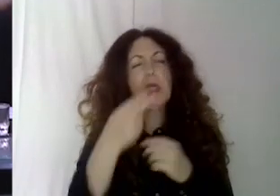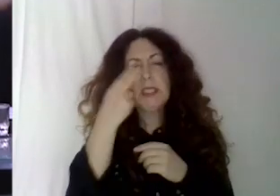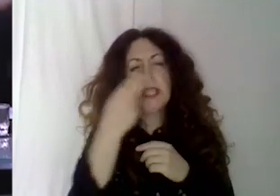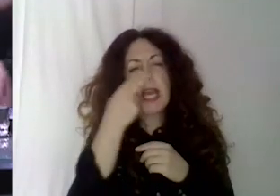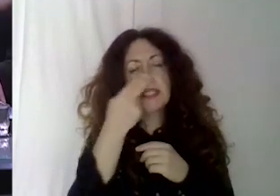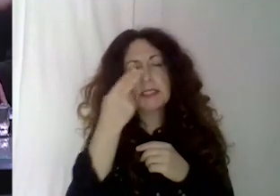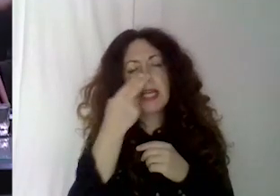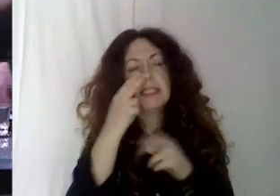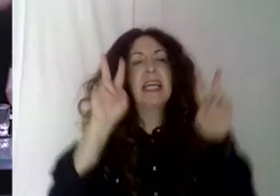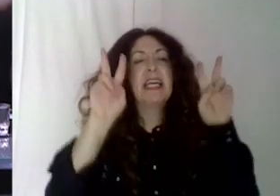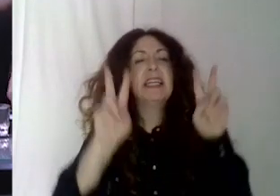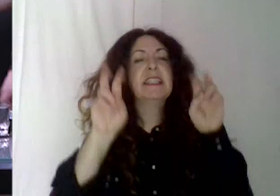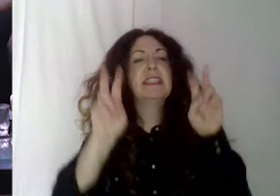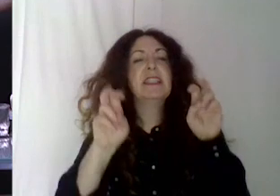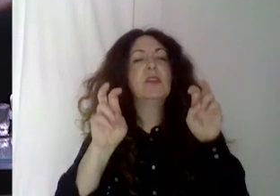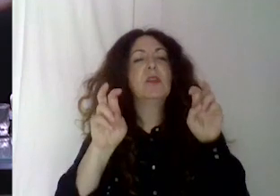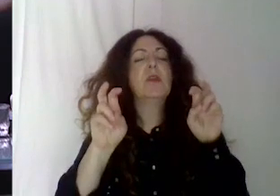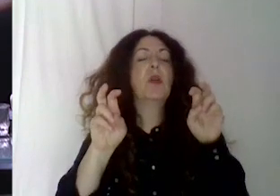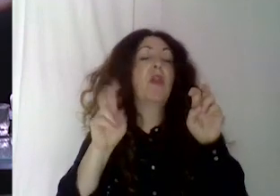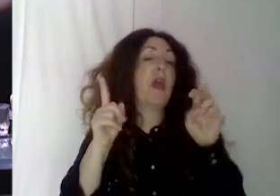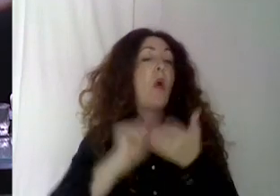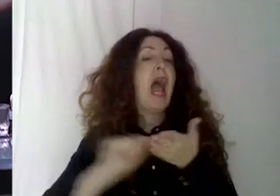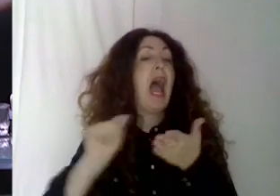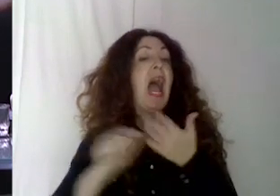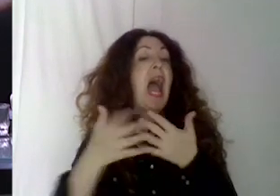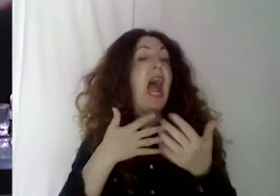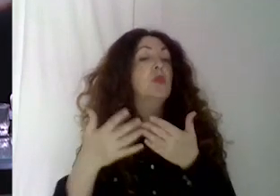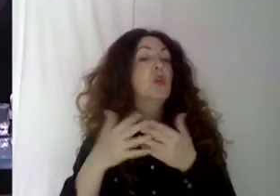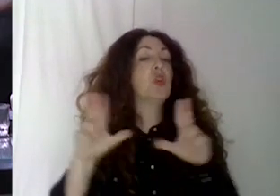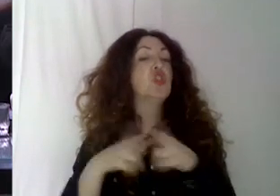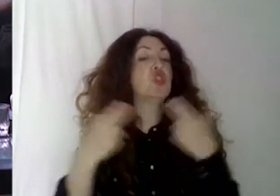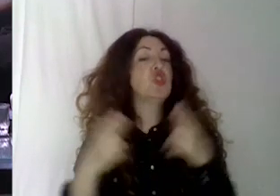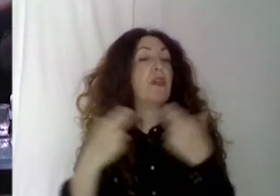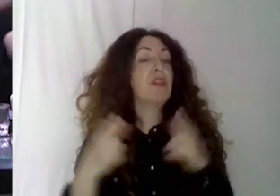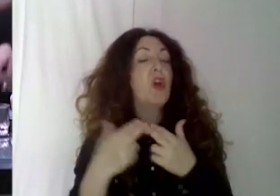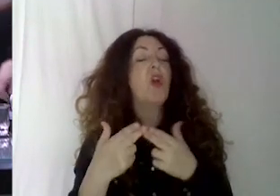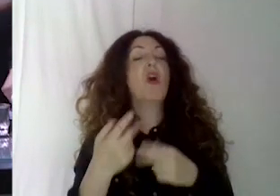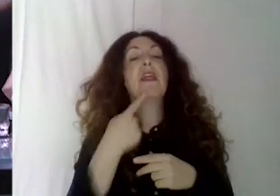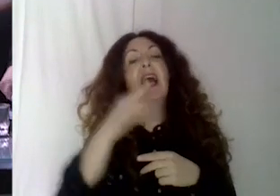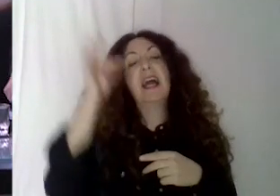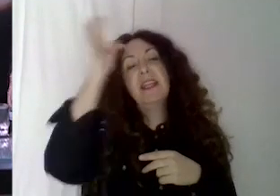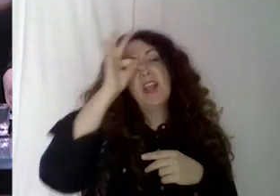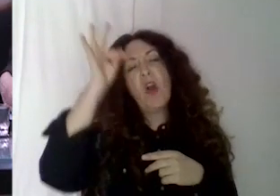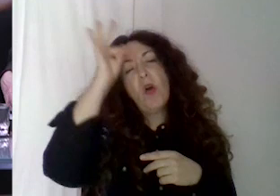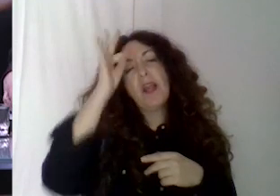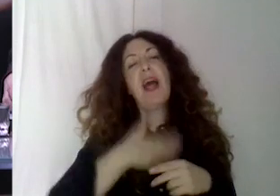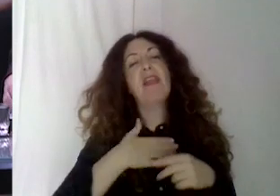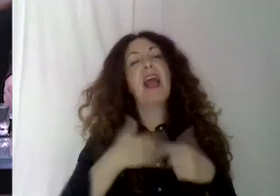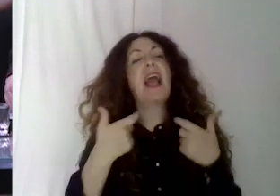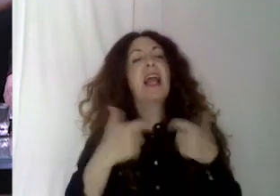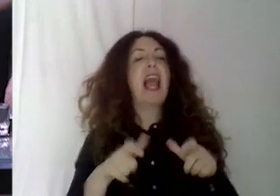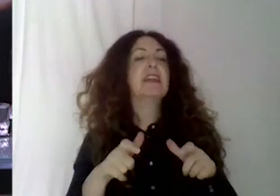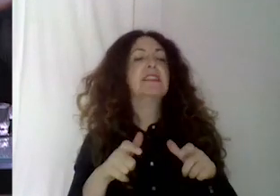que la creación, desde el punto de vista del pensamiento, o la creación artística, siempre ha sido posible porque había una clase